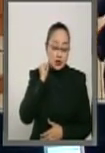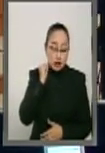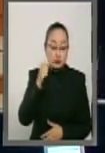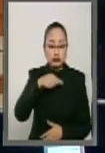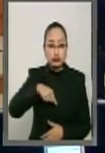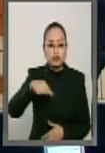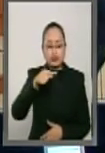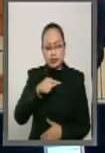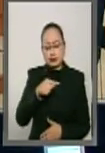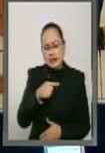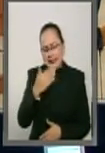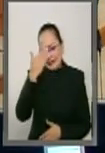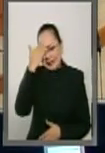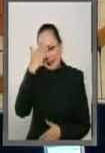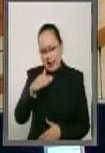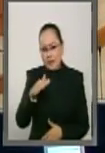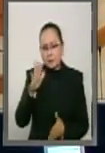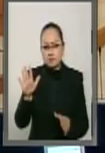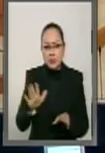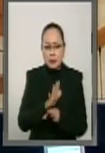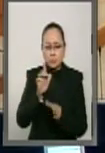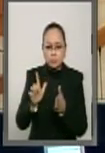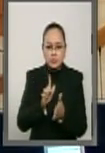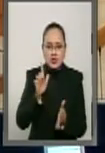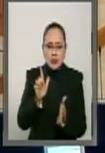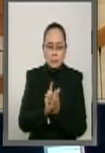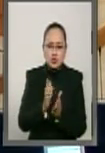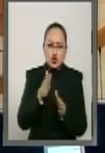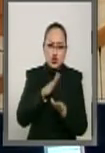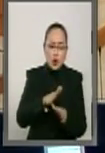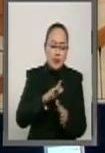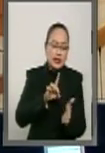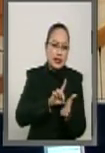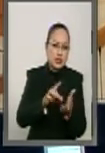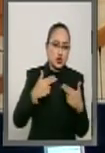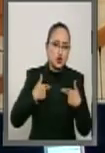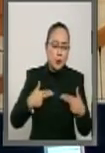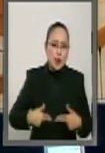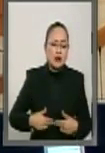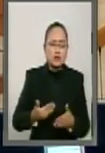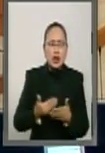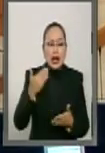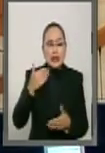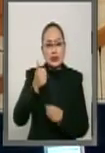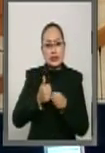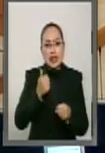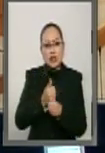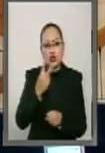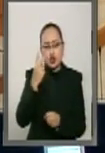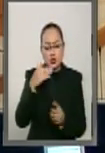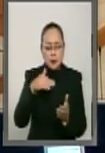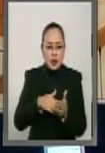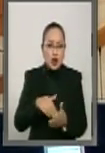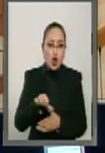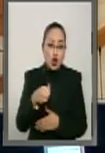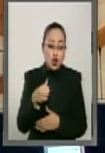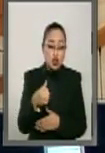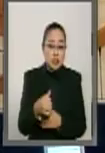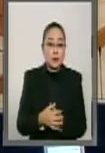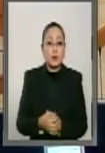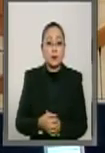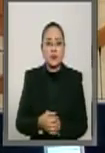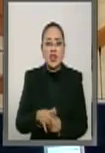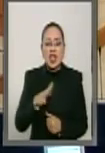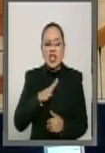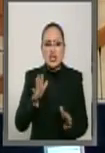reforma constitucional en materia de derechos humanos de junio de 2011 constituyó un cambio